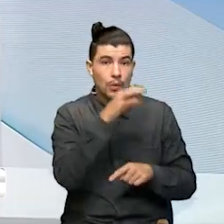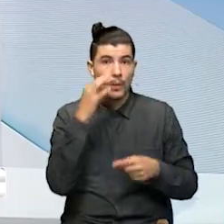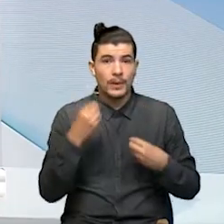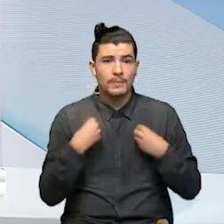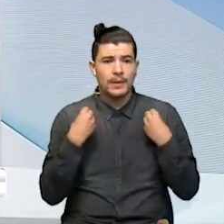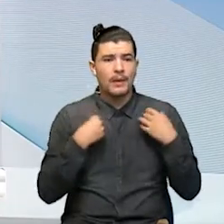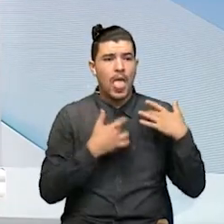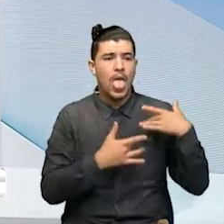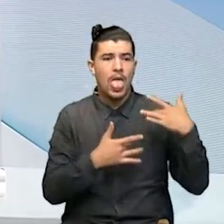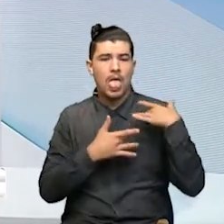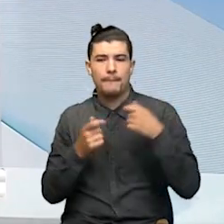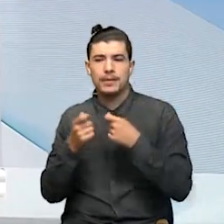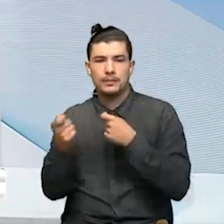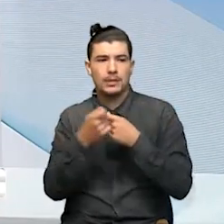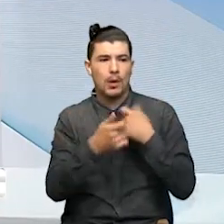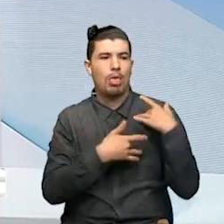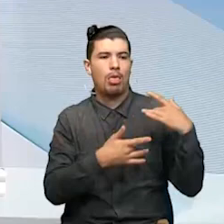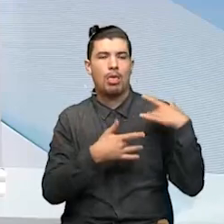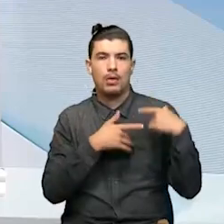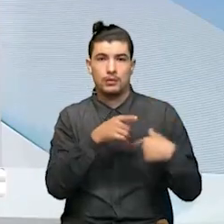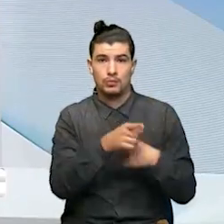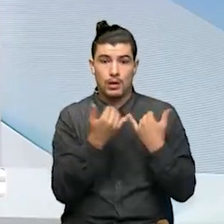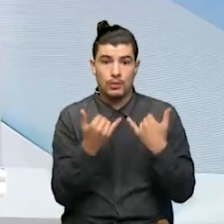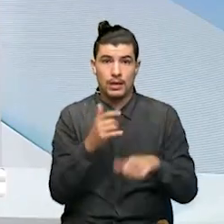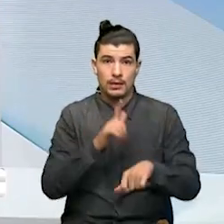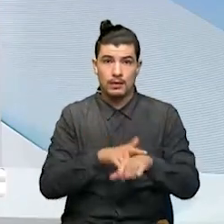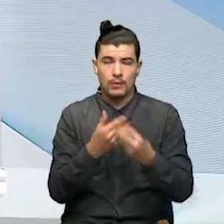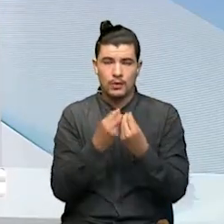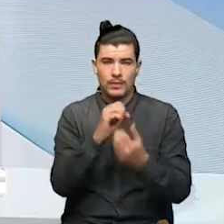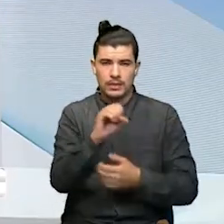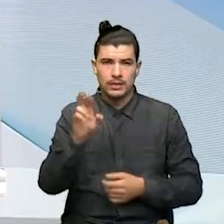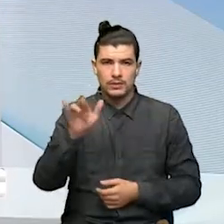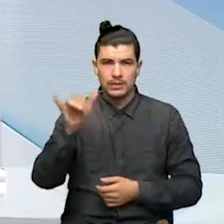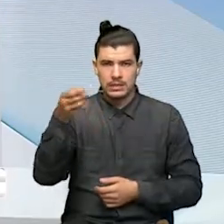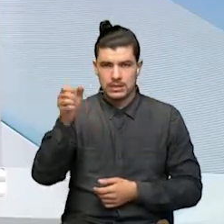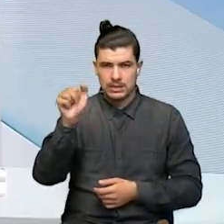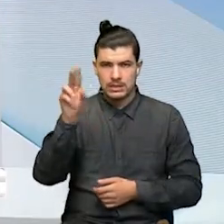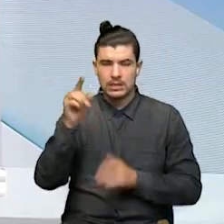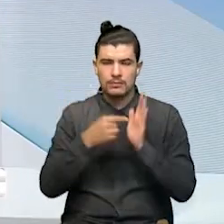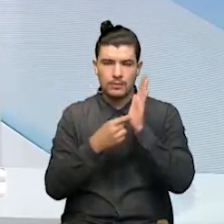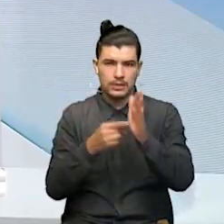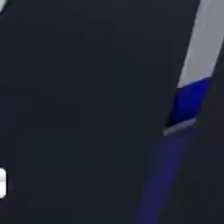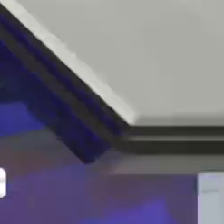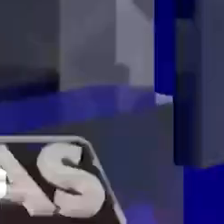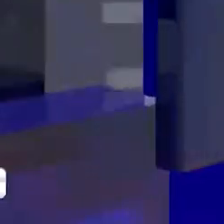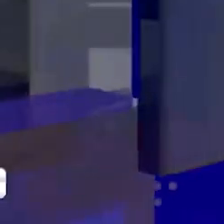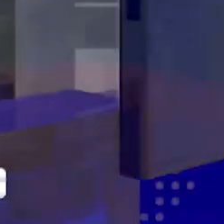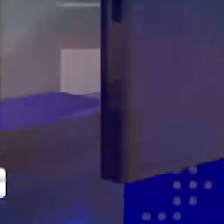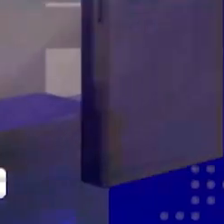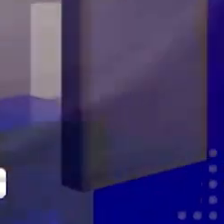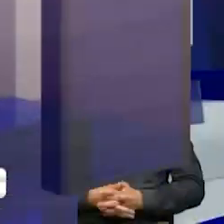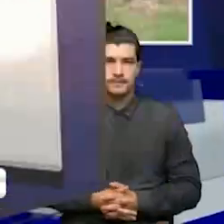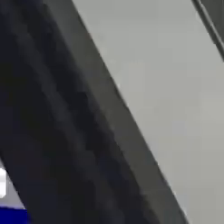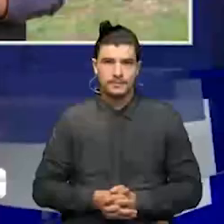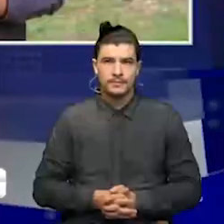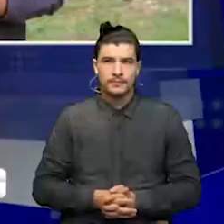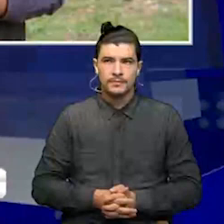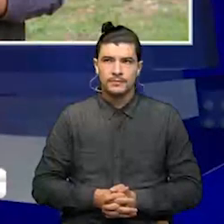de la caridad de sus vecinos. A esta hora nuestro compañero Richard Brujés nos tiene la historia. Buenas tardes, Richard, adelante.